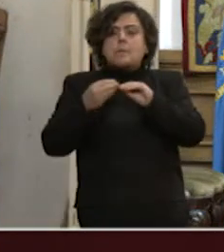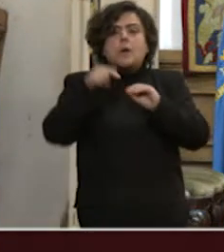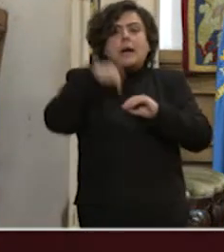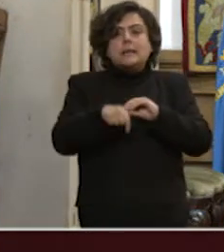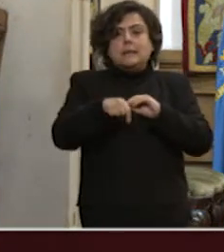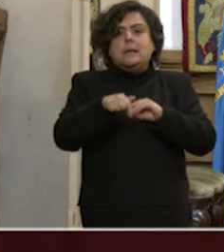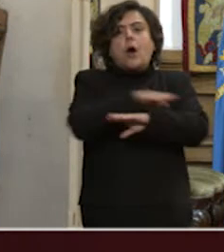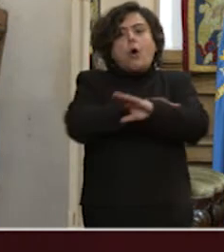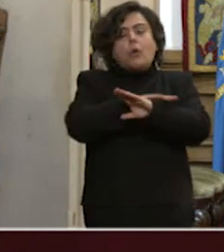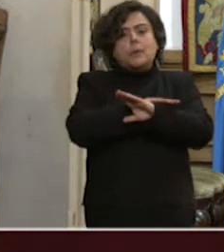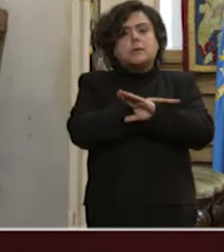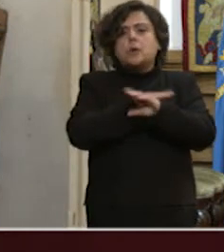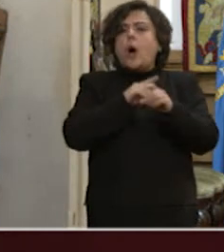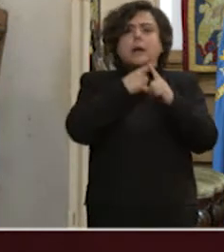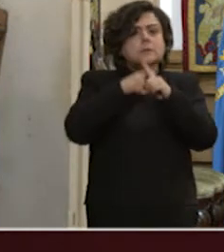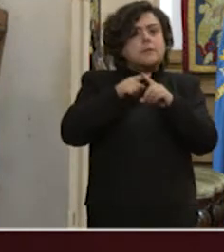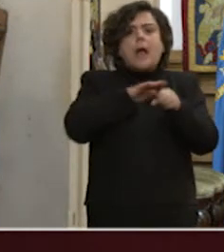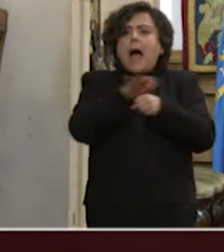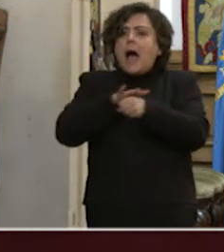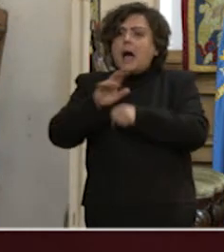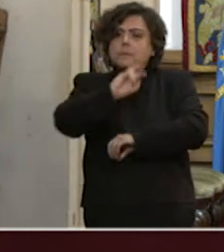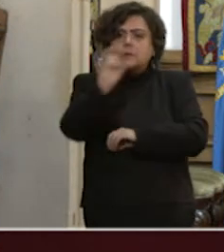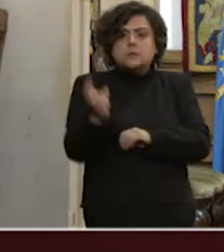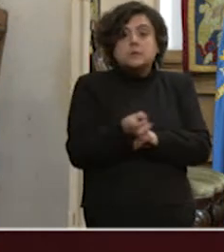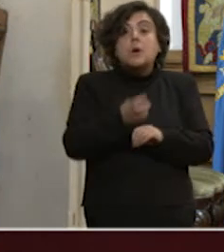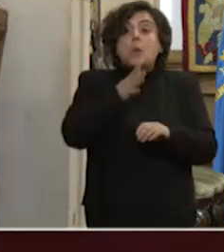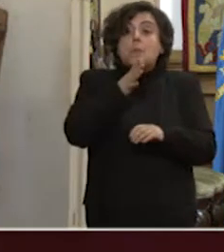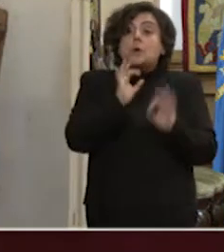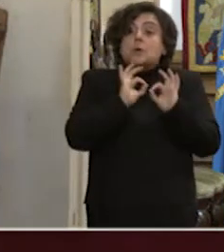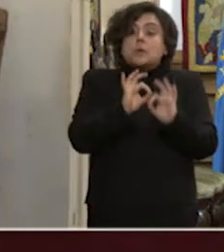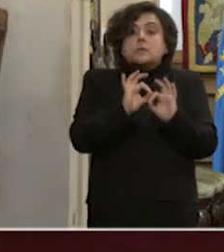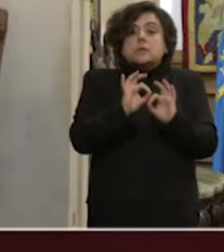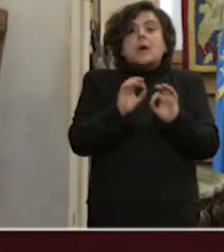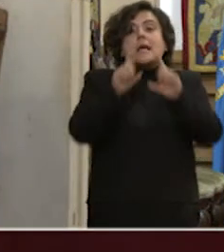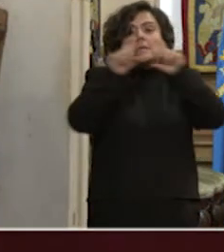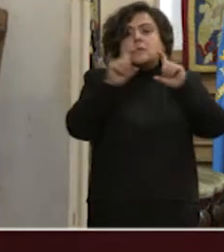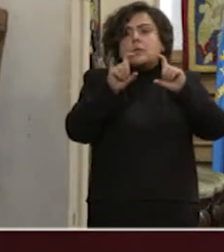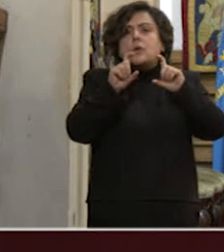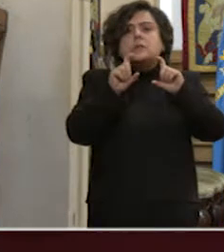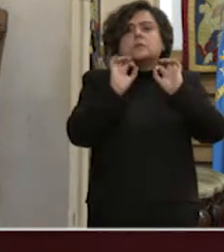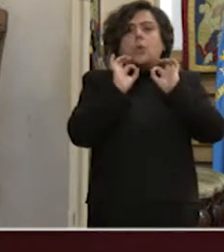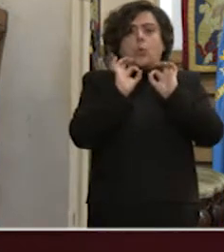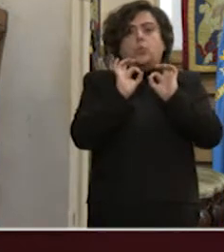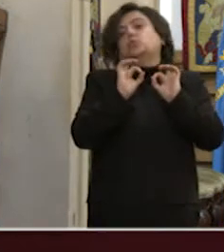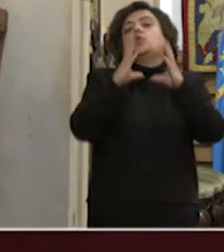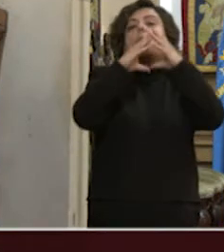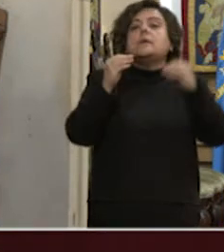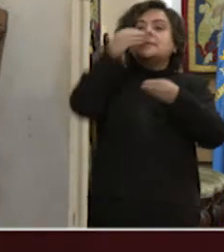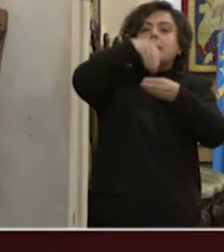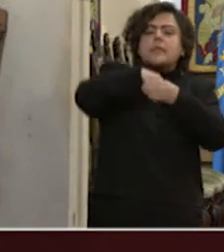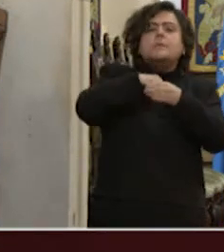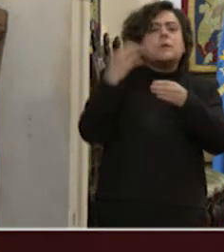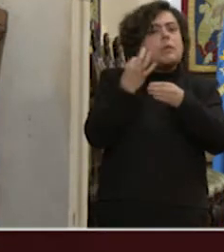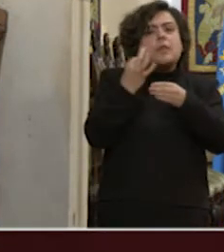gobiernos a todos los niveles. Por eso, es importante que las instituciones académicas estemos asesorando en la